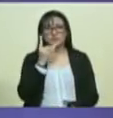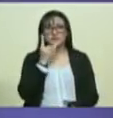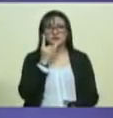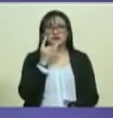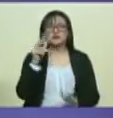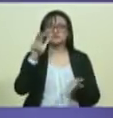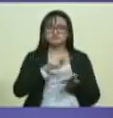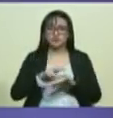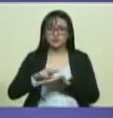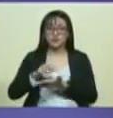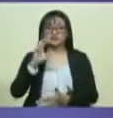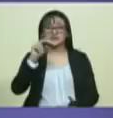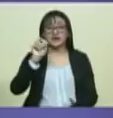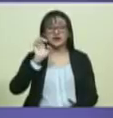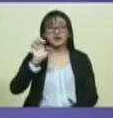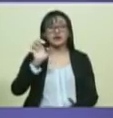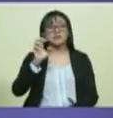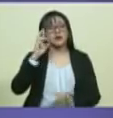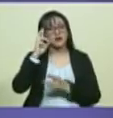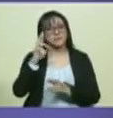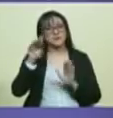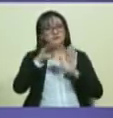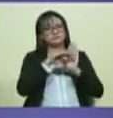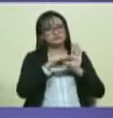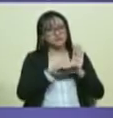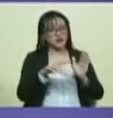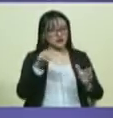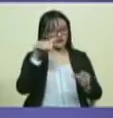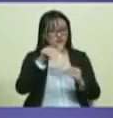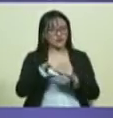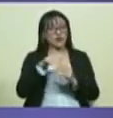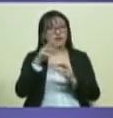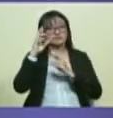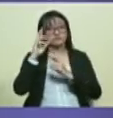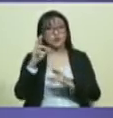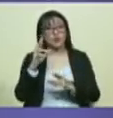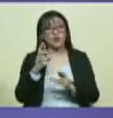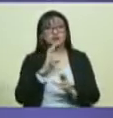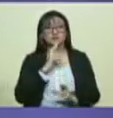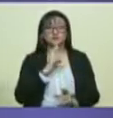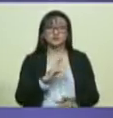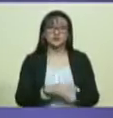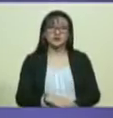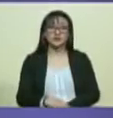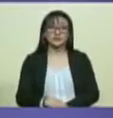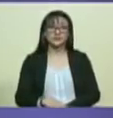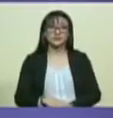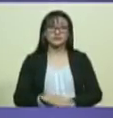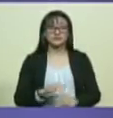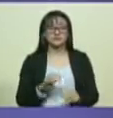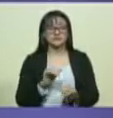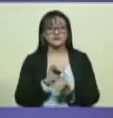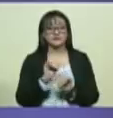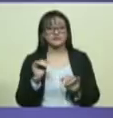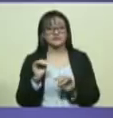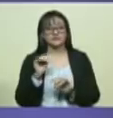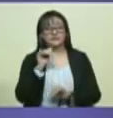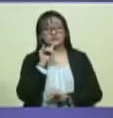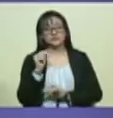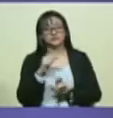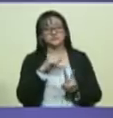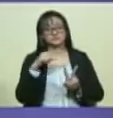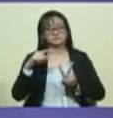validado ante el consejo nacional electoral para el respeto de las garantías electorales el reconocimiento de los con esta información nosotros devolvemos el contacto al